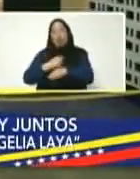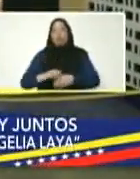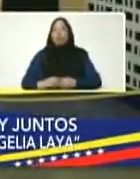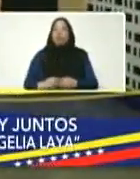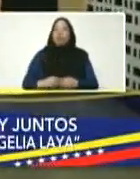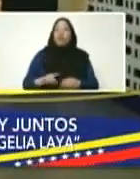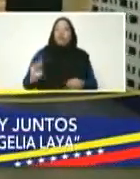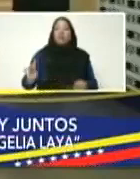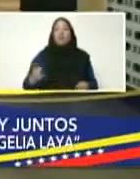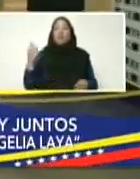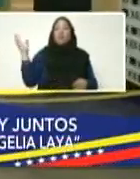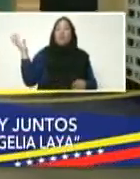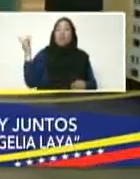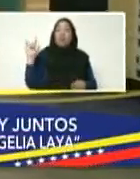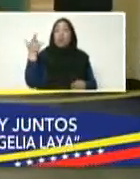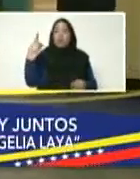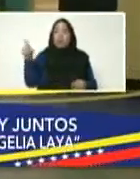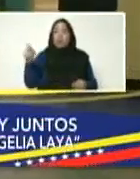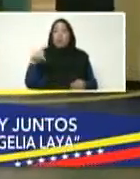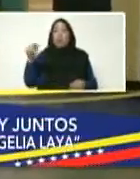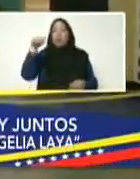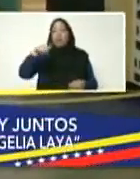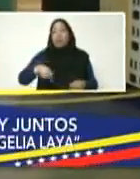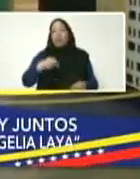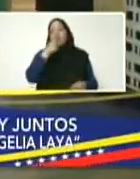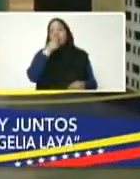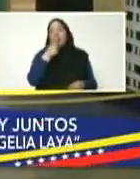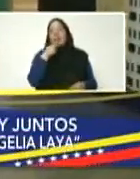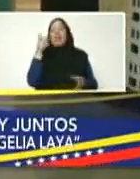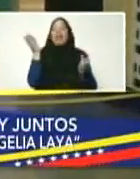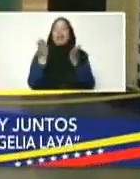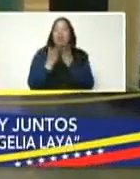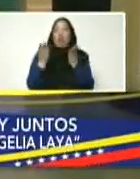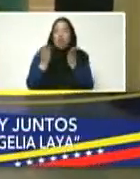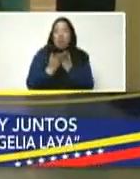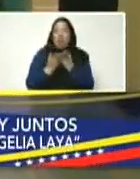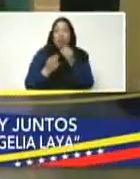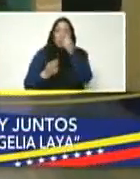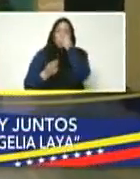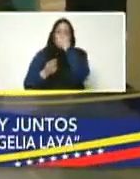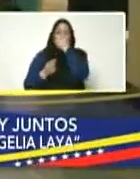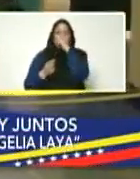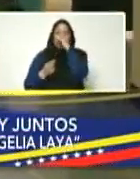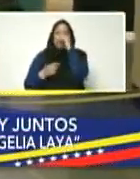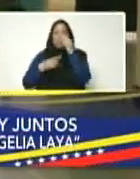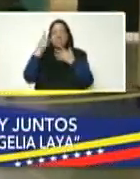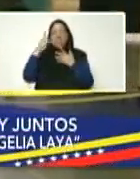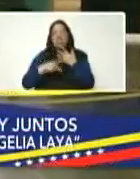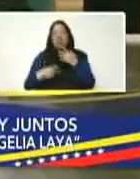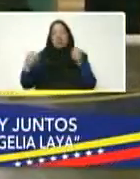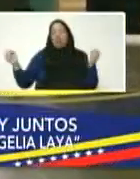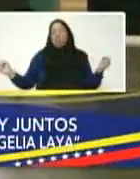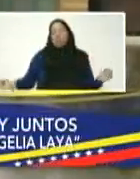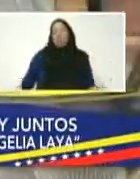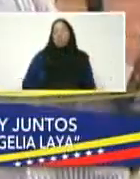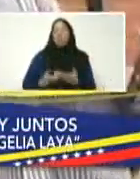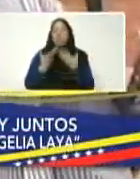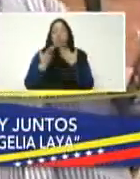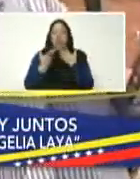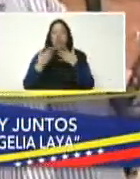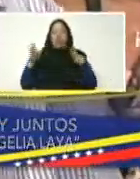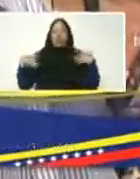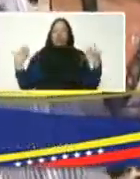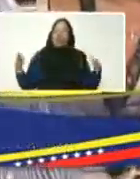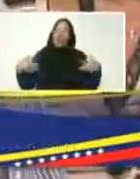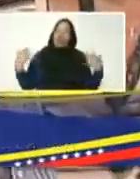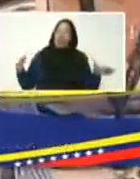a Caricuao, llegó acá a esta hermosa escuela Argelia Laya, llenando de esperanza, llenando de